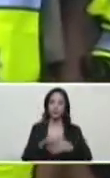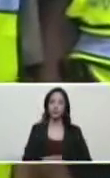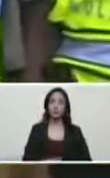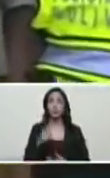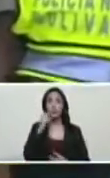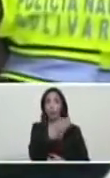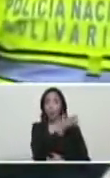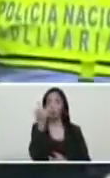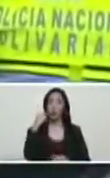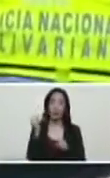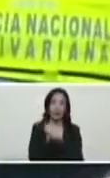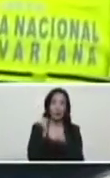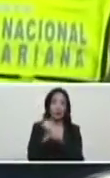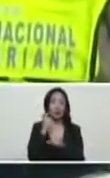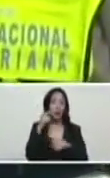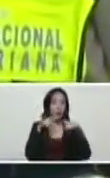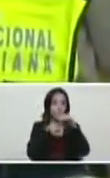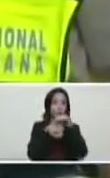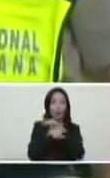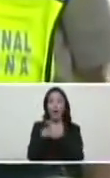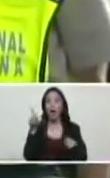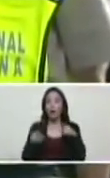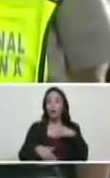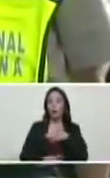ustedes trabajar donde otros se van a divertir.